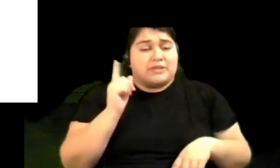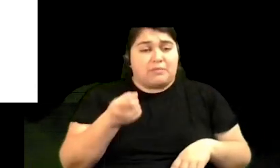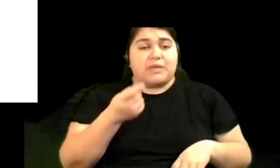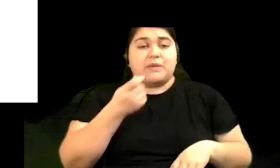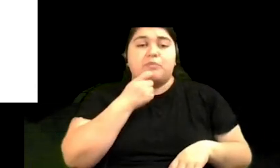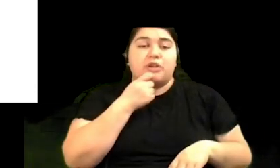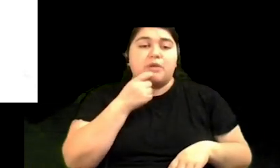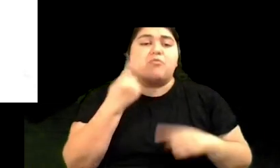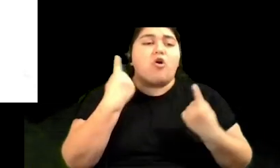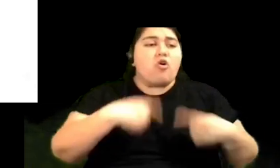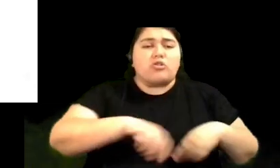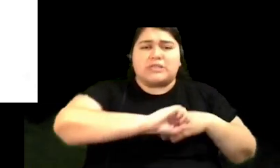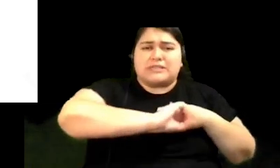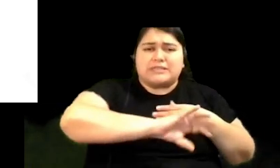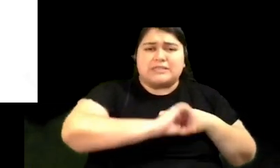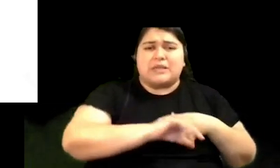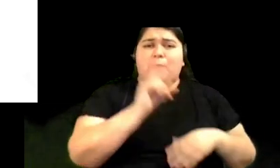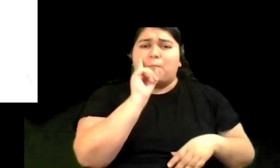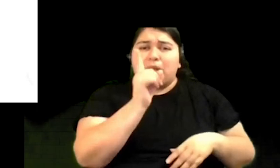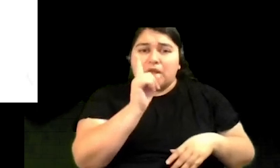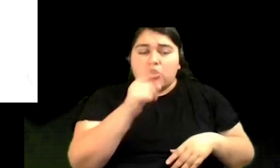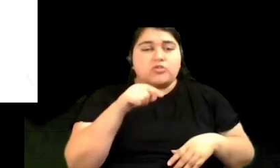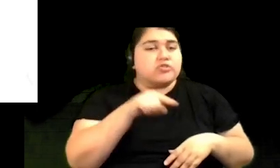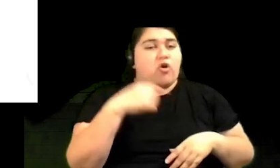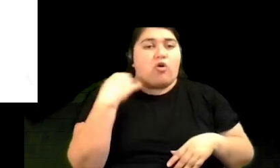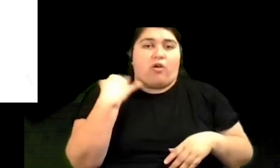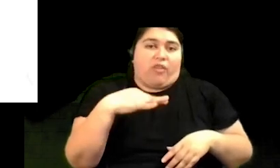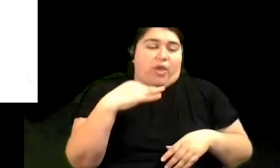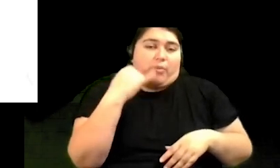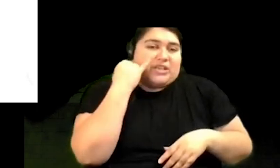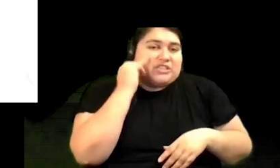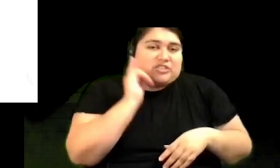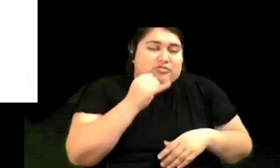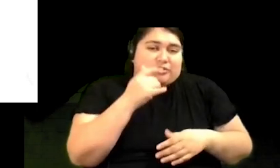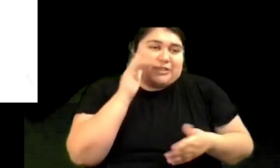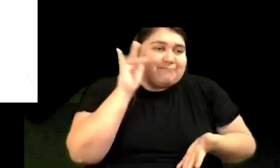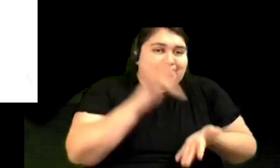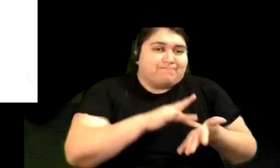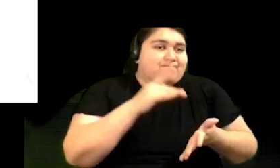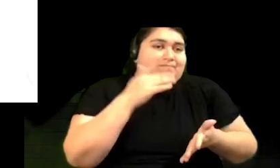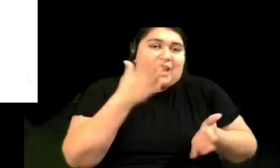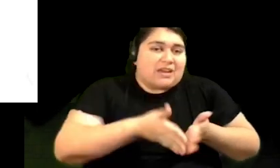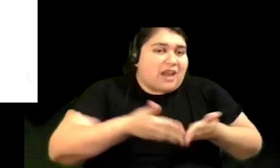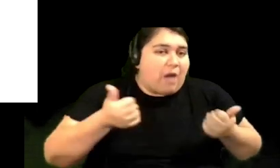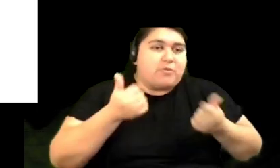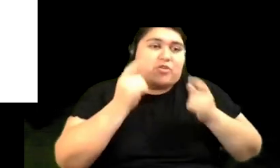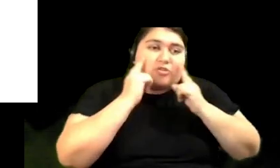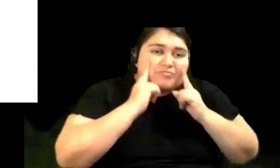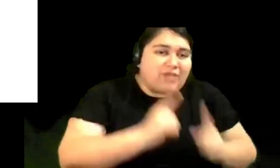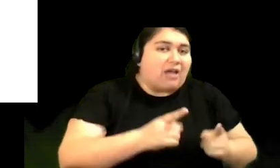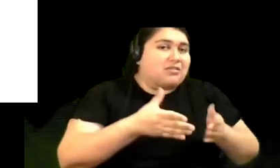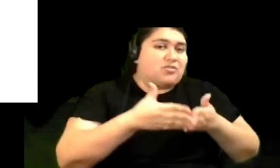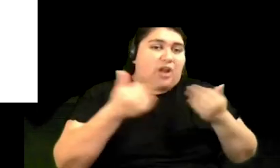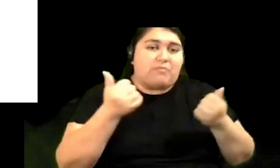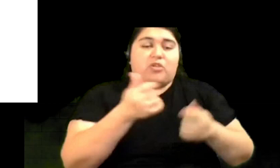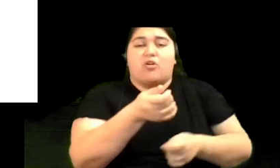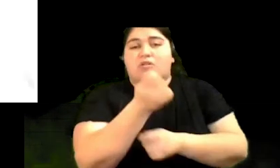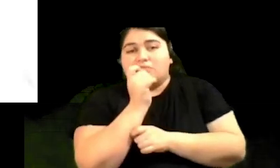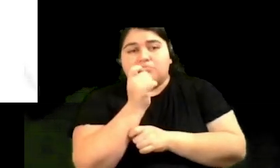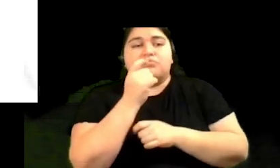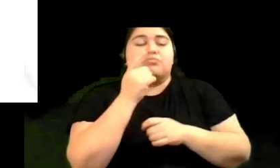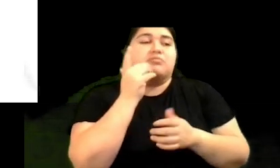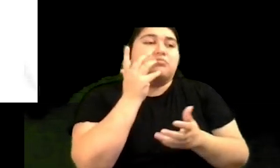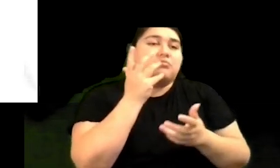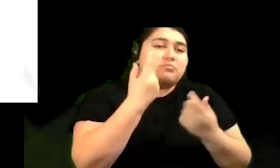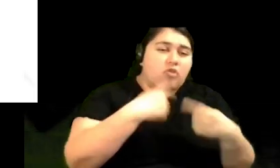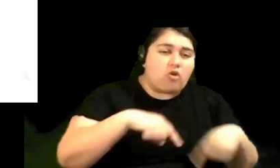peligrosos incinerarlos, tengo que tener un procedimiento de acción. Si yo voy a hacer actividades de caza, tengo que tener un procedimiento de acción. Si voy a actividades de pesca, lo mismo, ¿está bien?